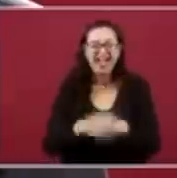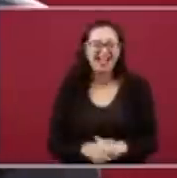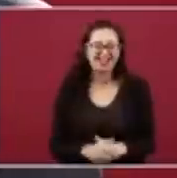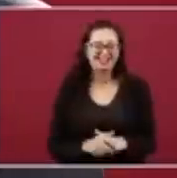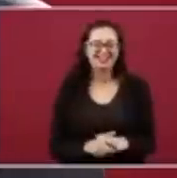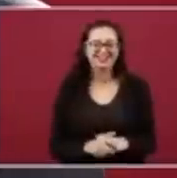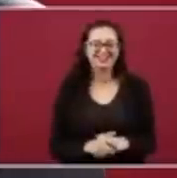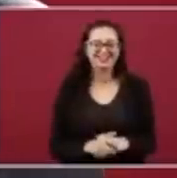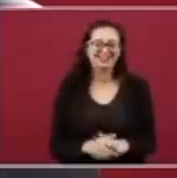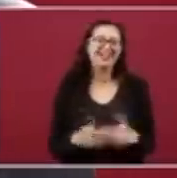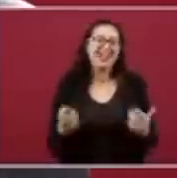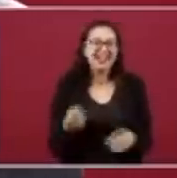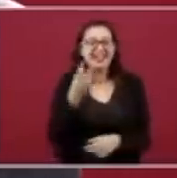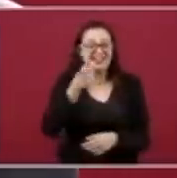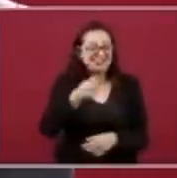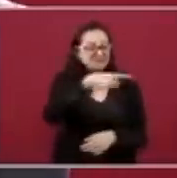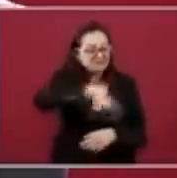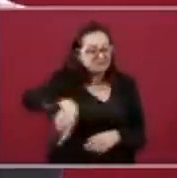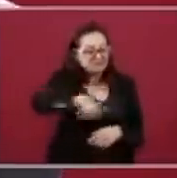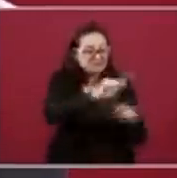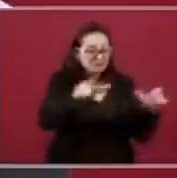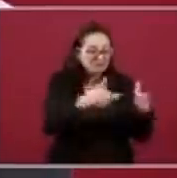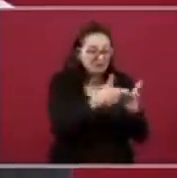de las extravagancias